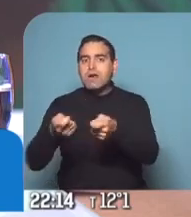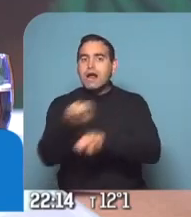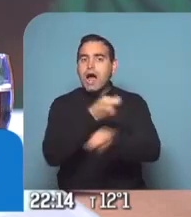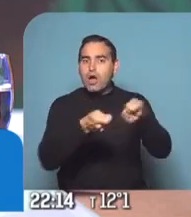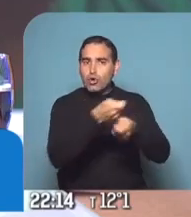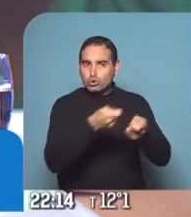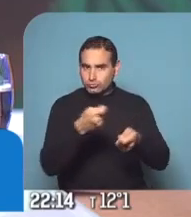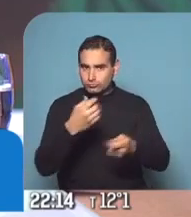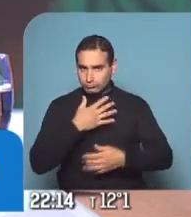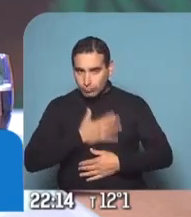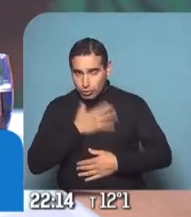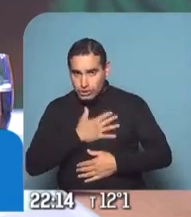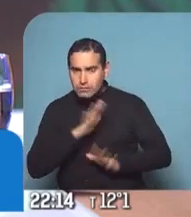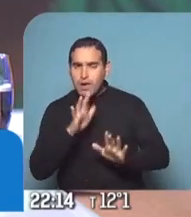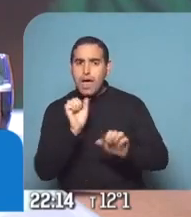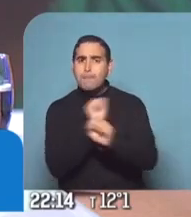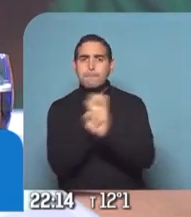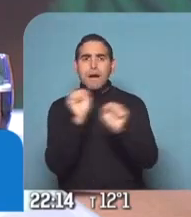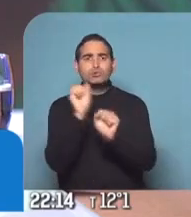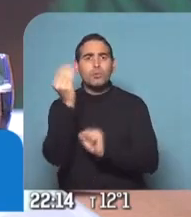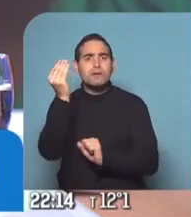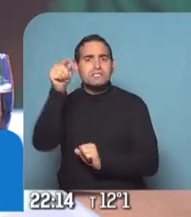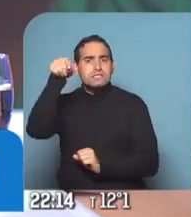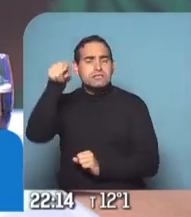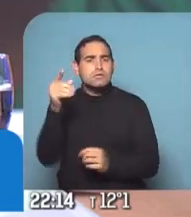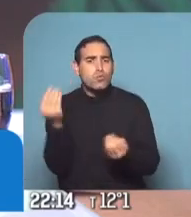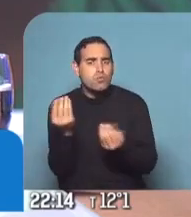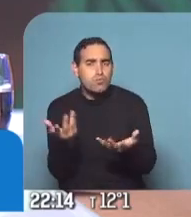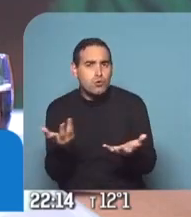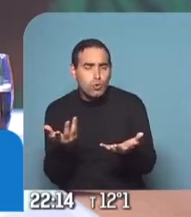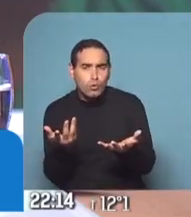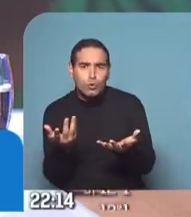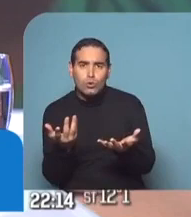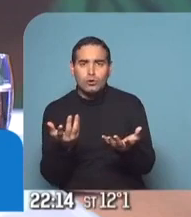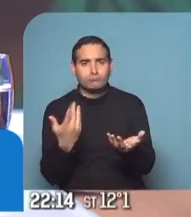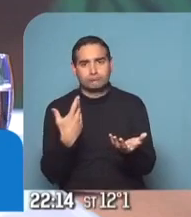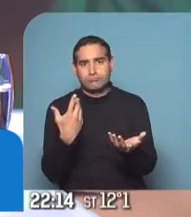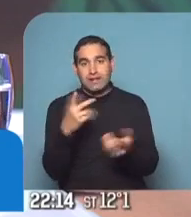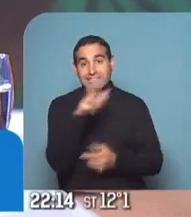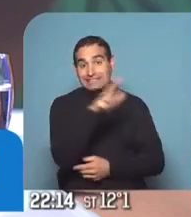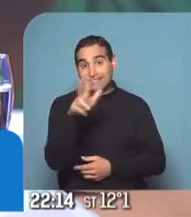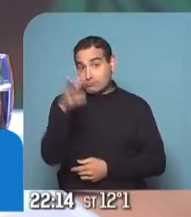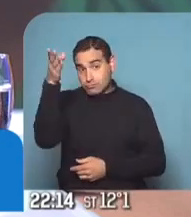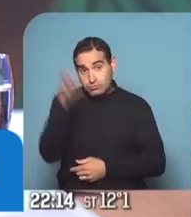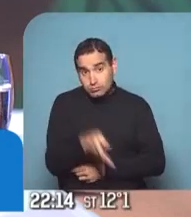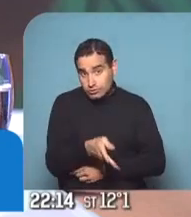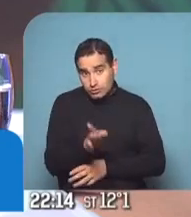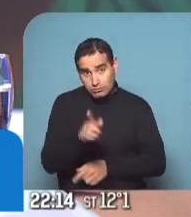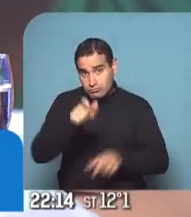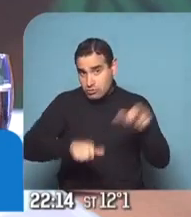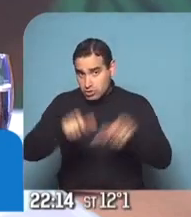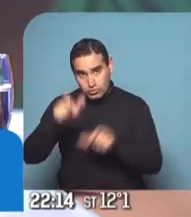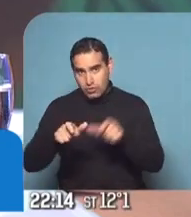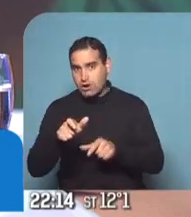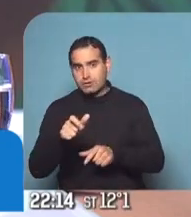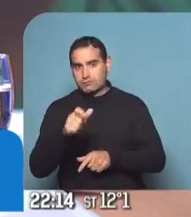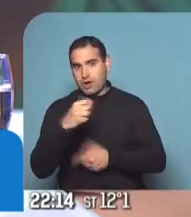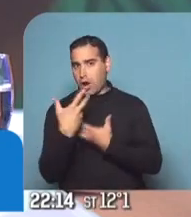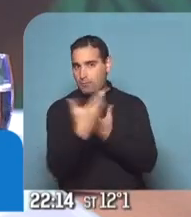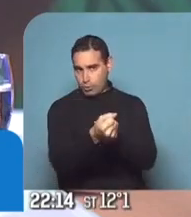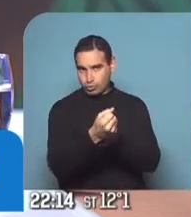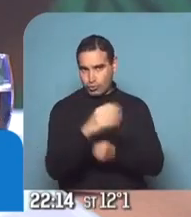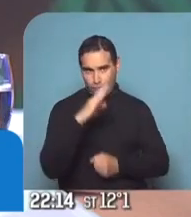impactó en el Brasil profundo, en el Brasil que en un 33% está a favor de Bolsonaro